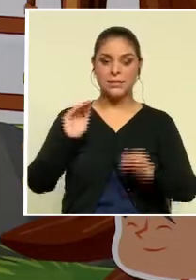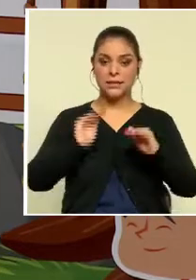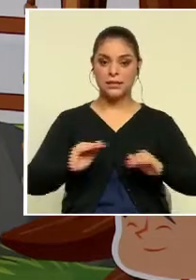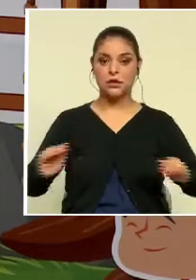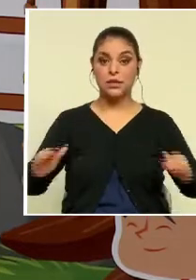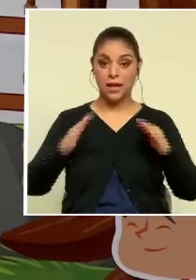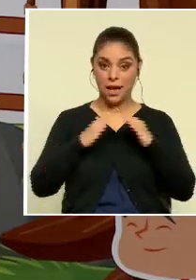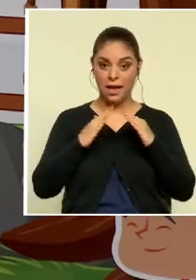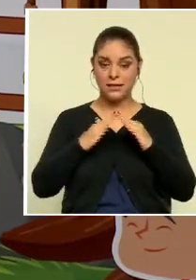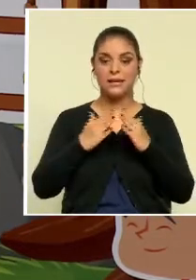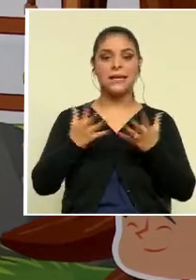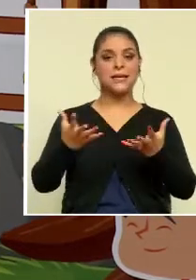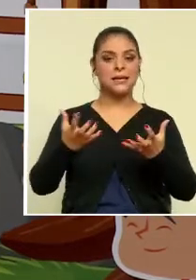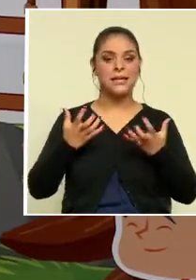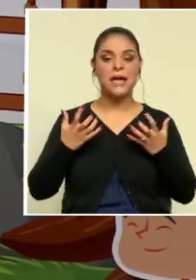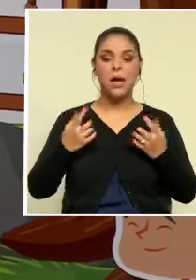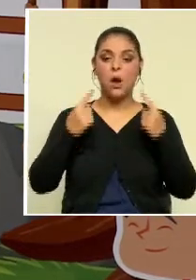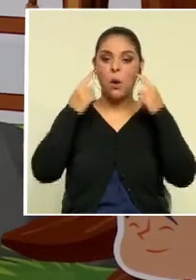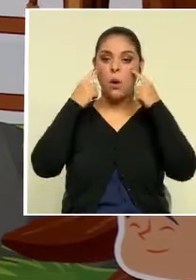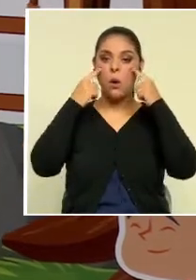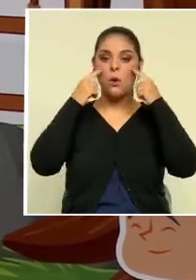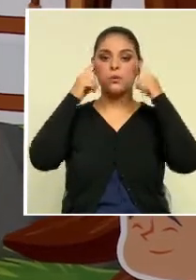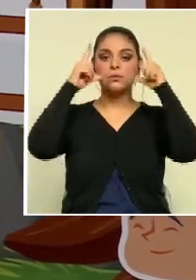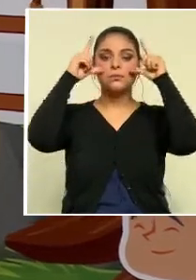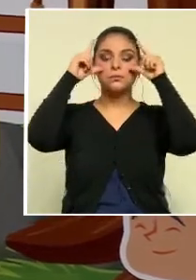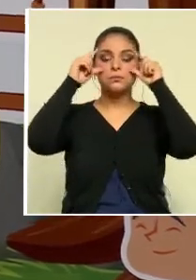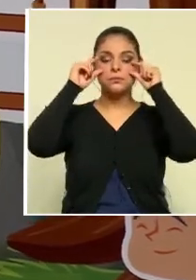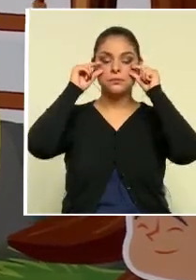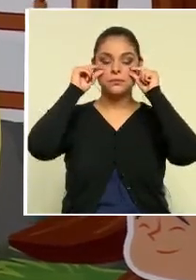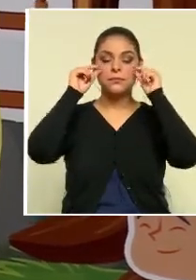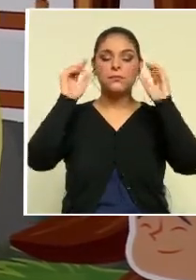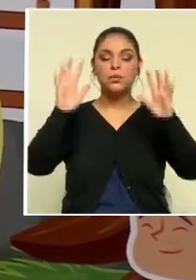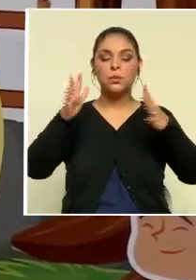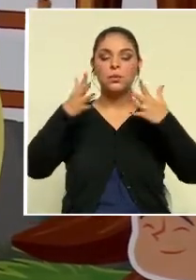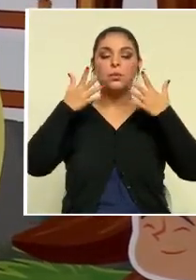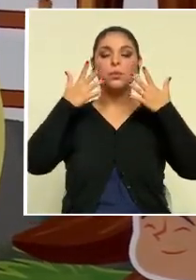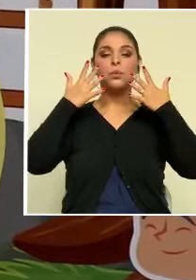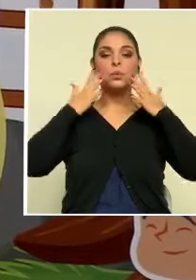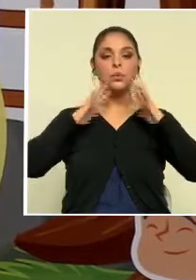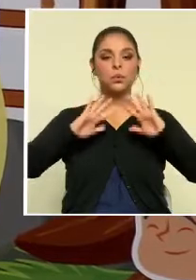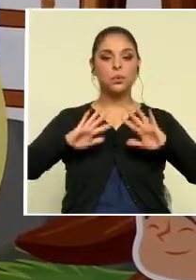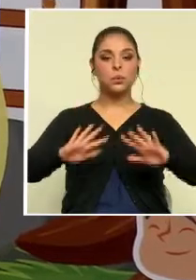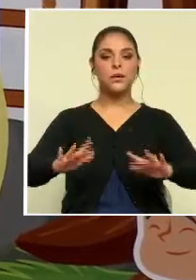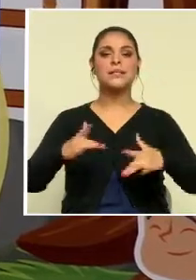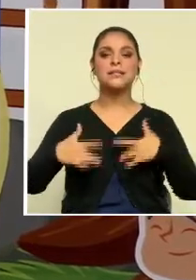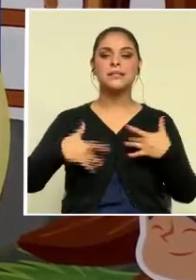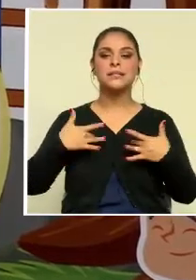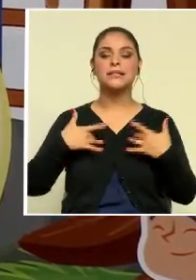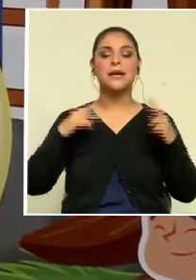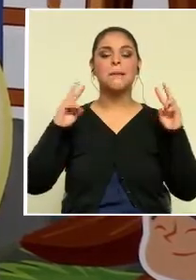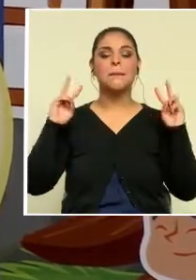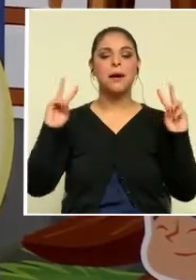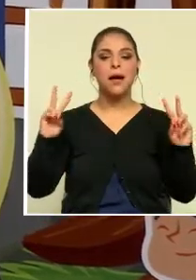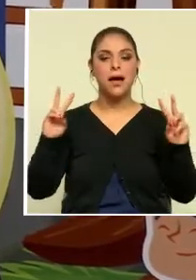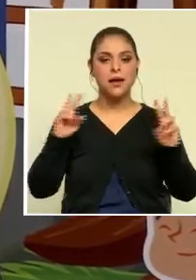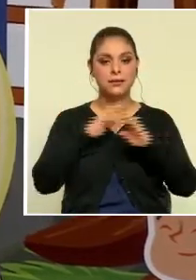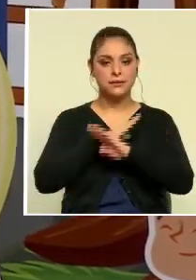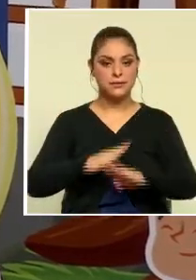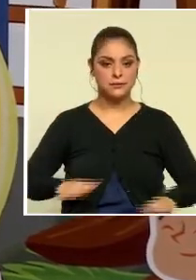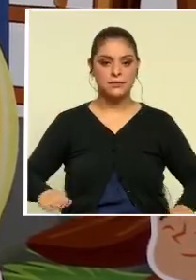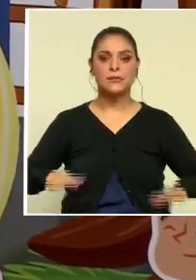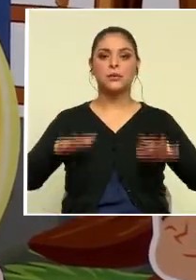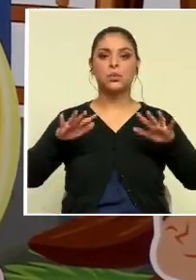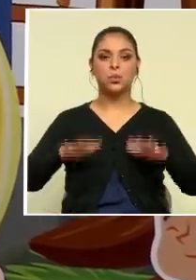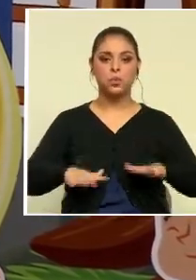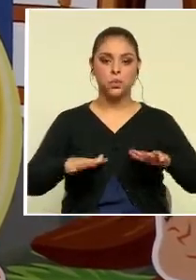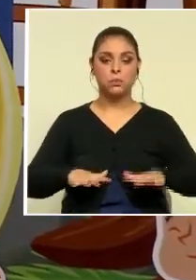quiere cerrar sus ojitos para sentir como un poco más de paz de quietud lo